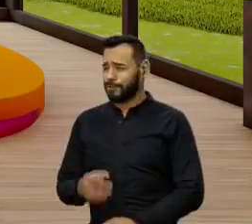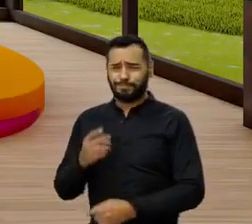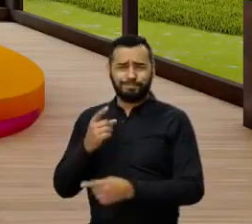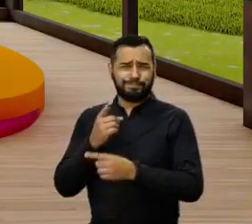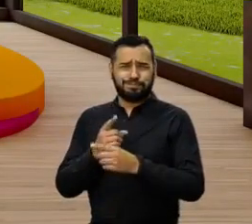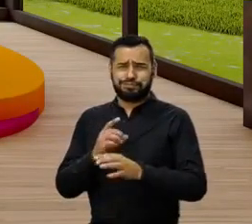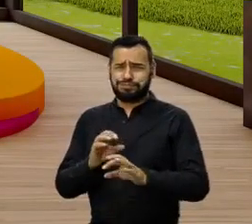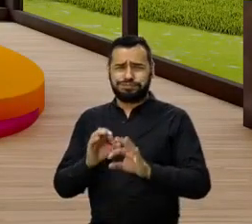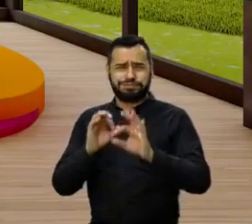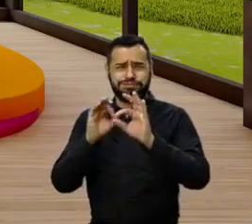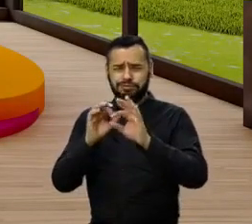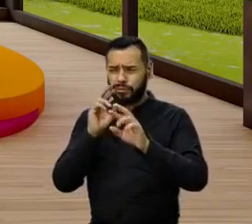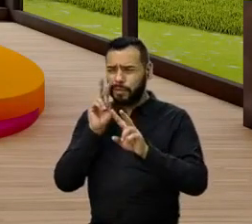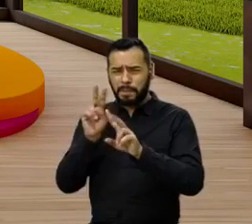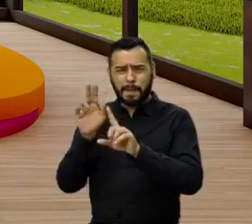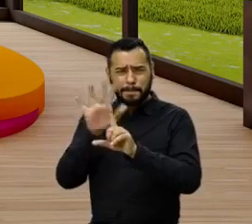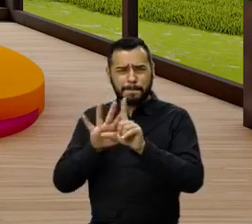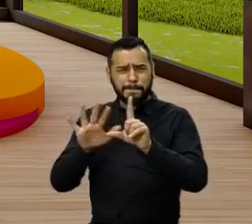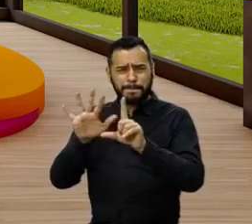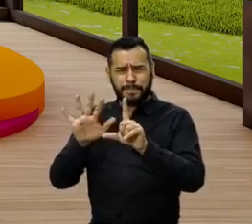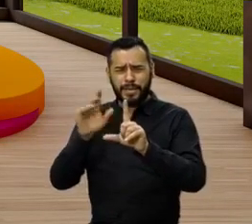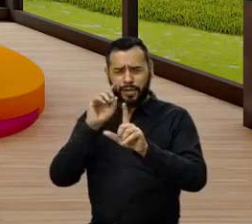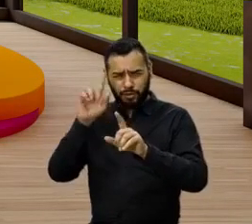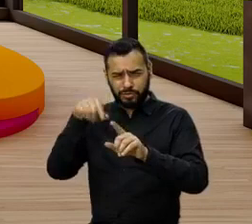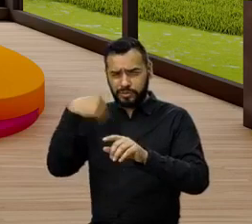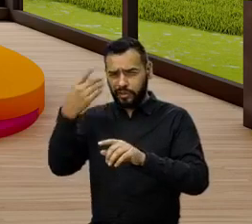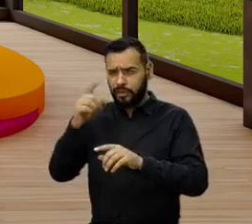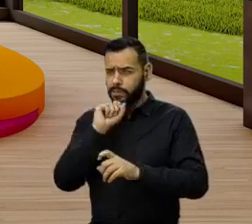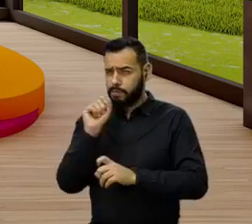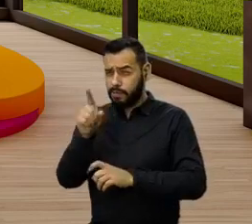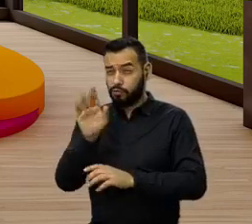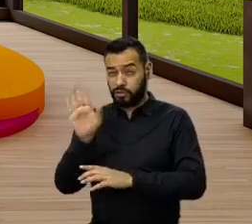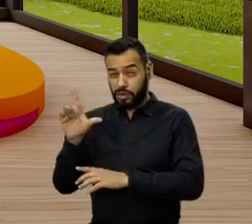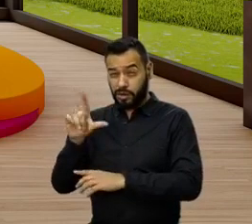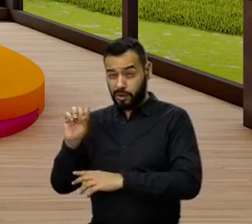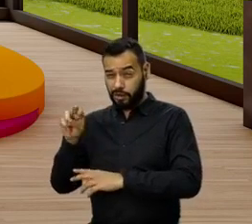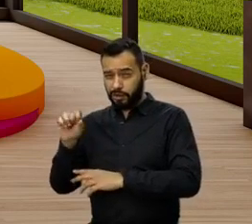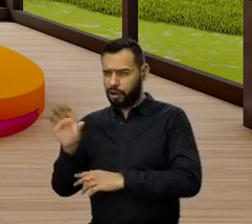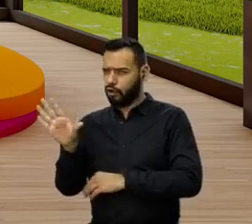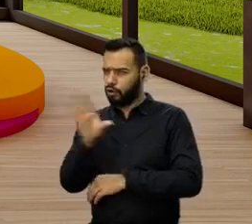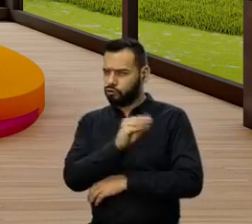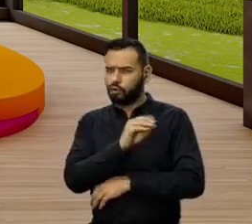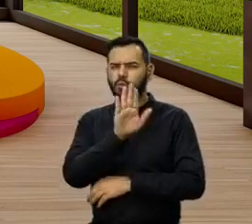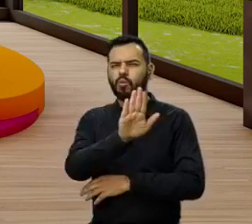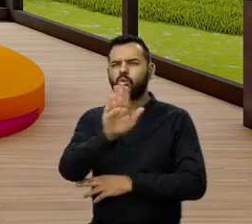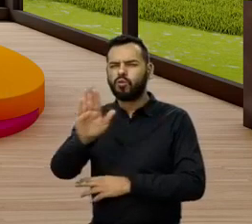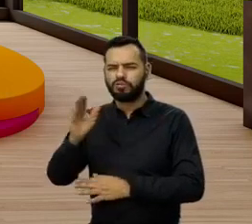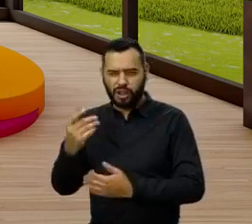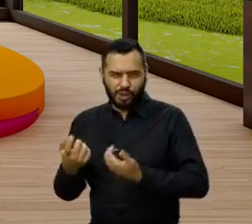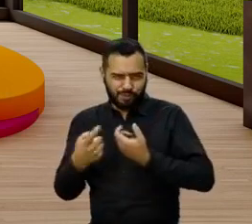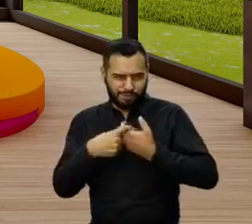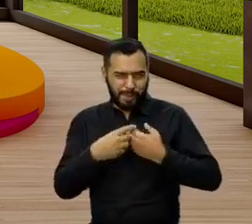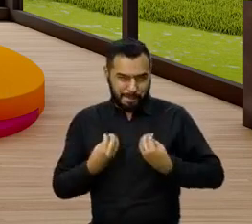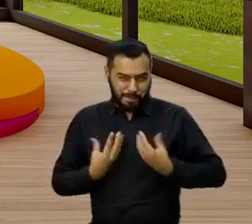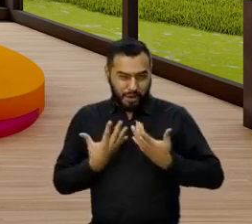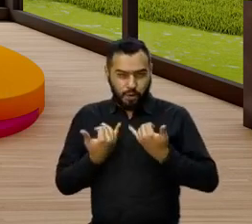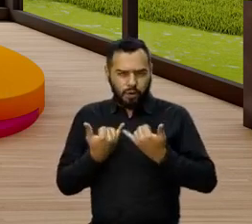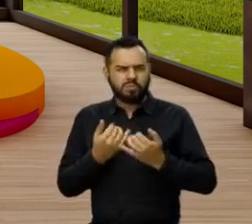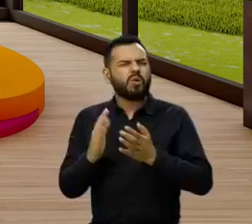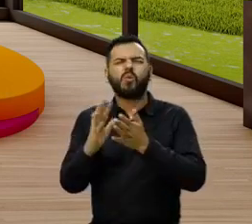definitivamente después de ver este vídeo la siguiente pregunta no va a ser para línea sino para todos ustedes que hoy nos acompañan